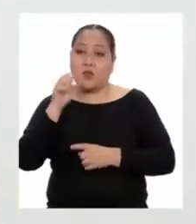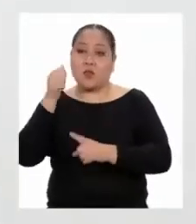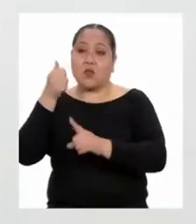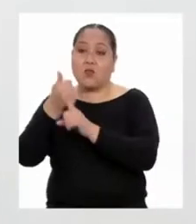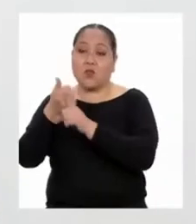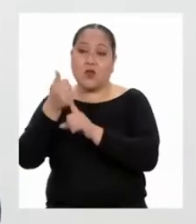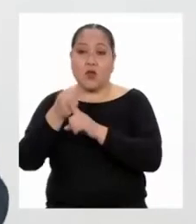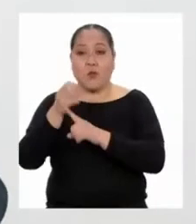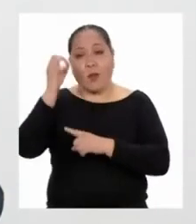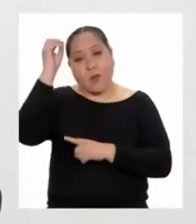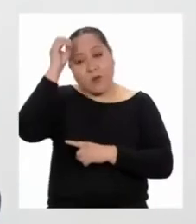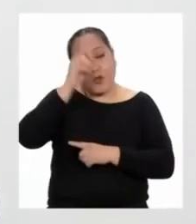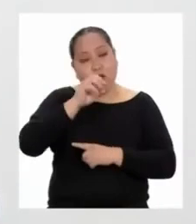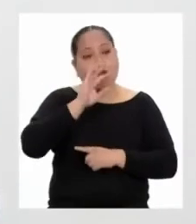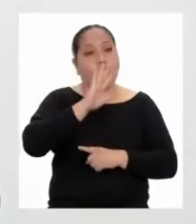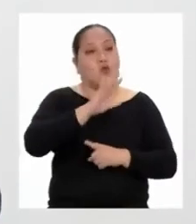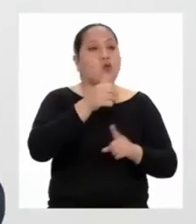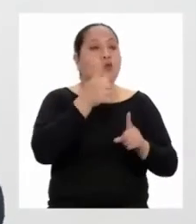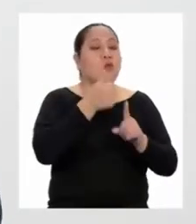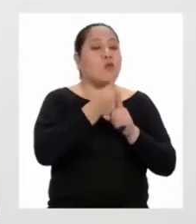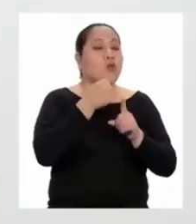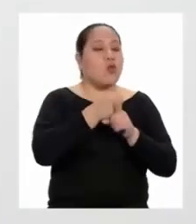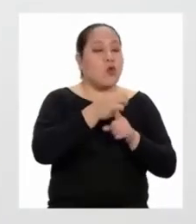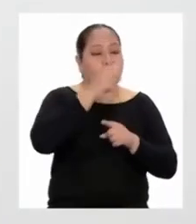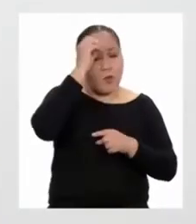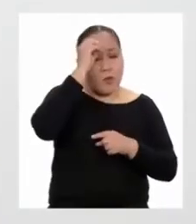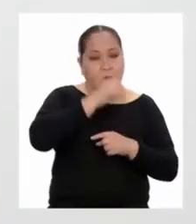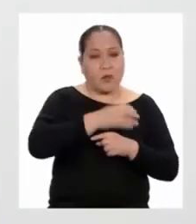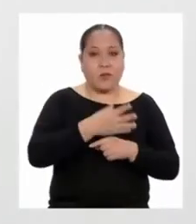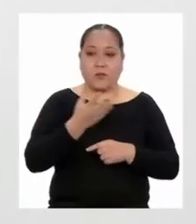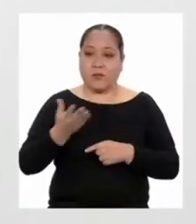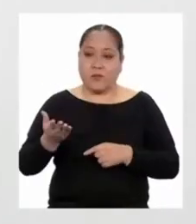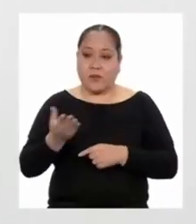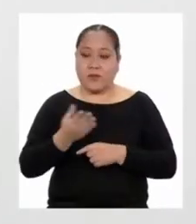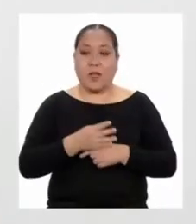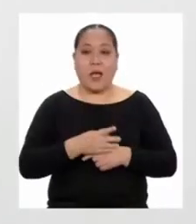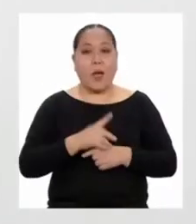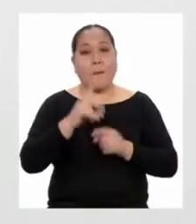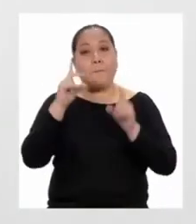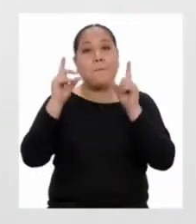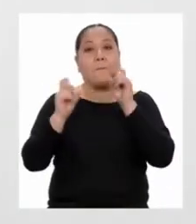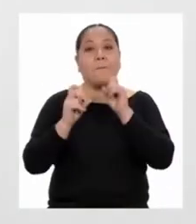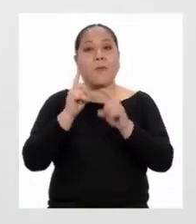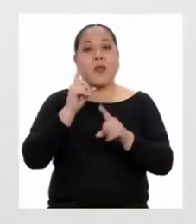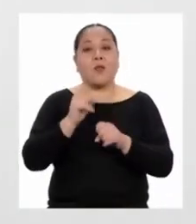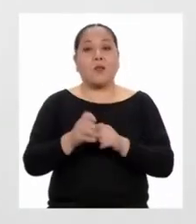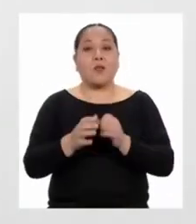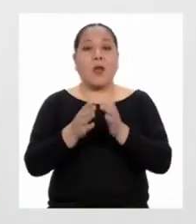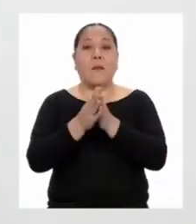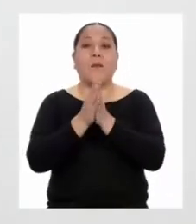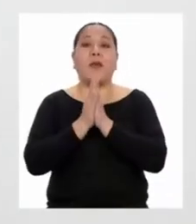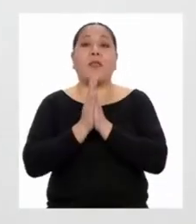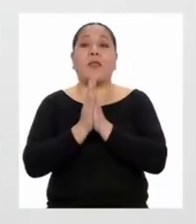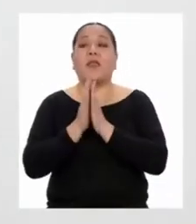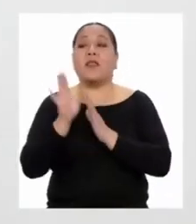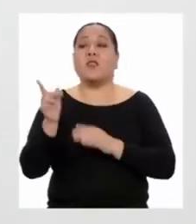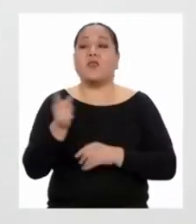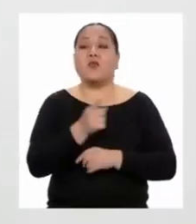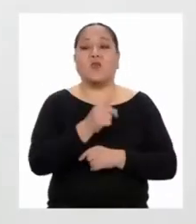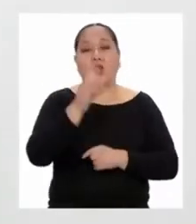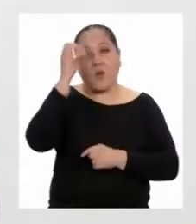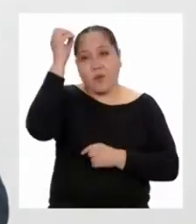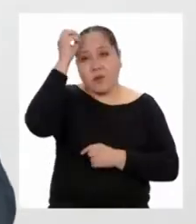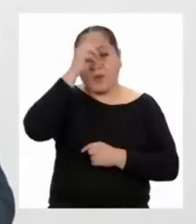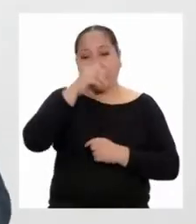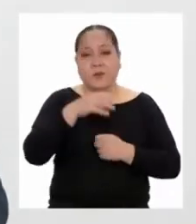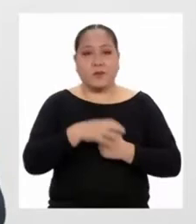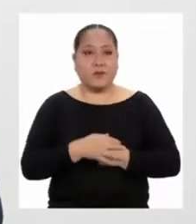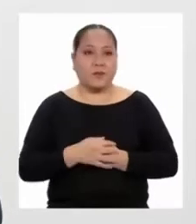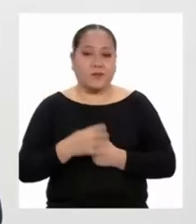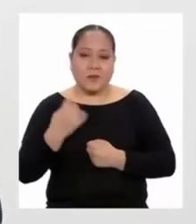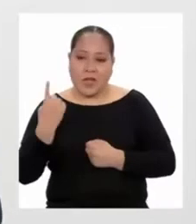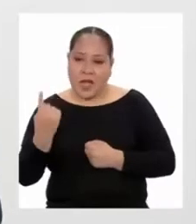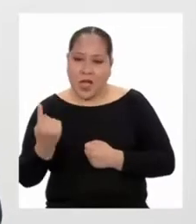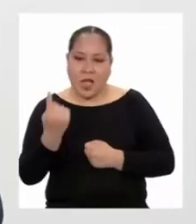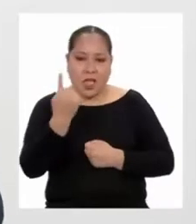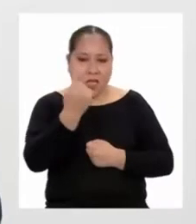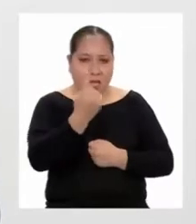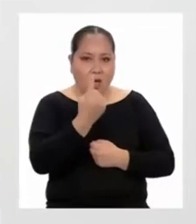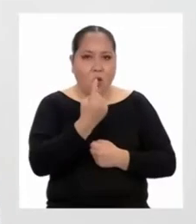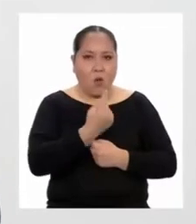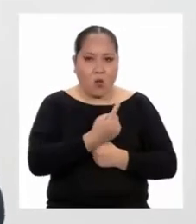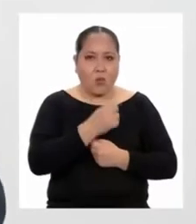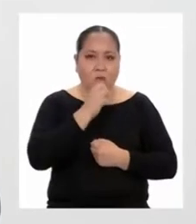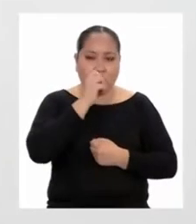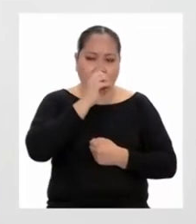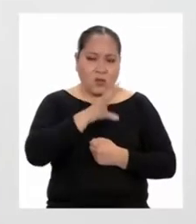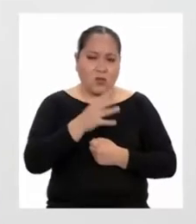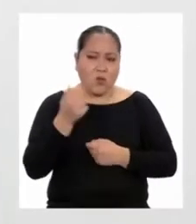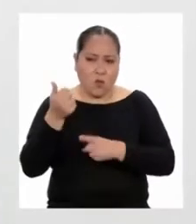propia. De eso se trata cuando las preguntas se orientan a pedirle su opinión. Cada uno puede expresar